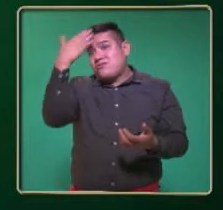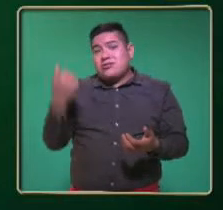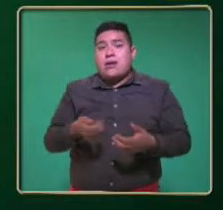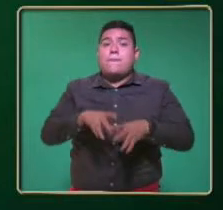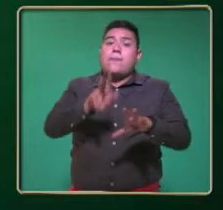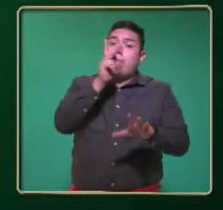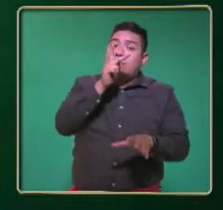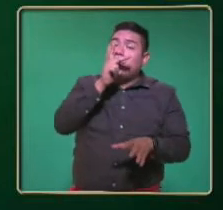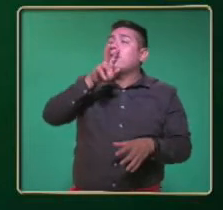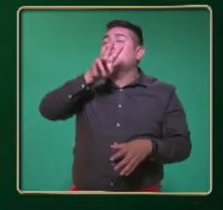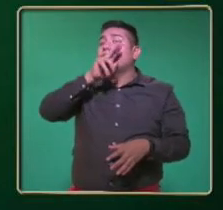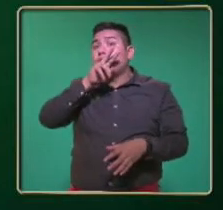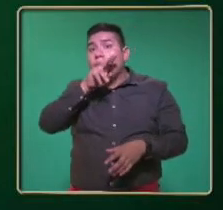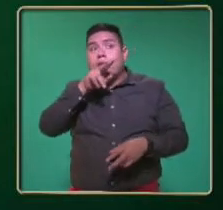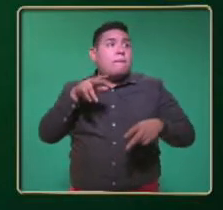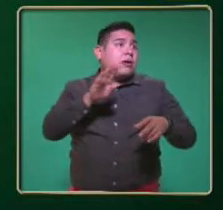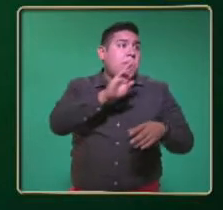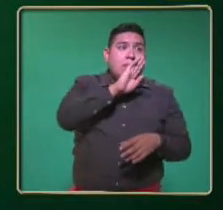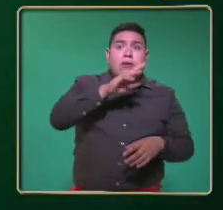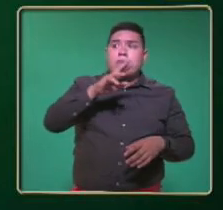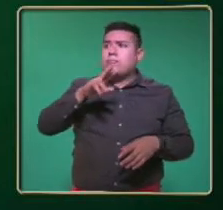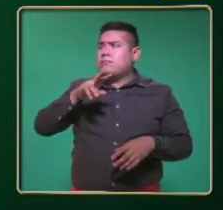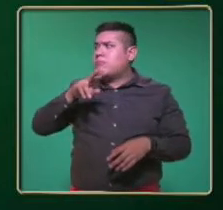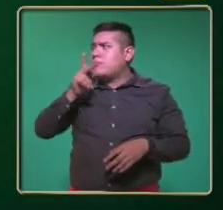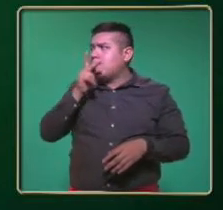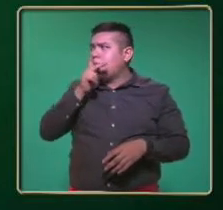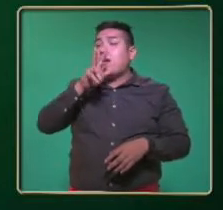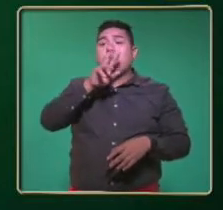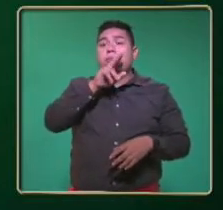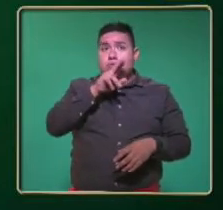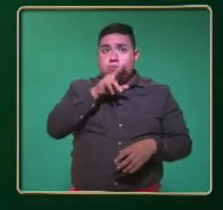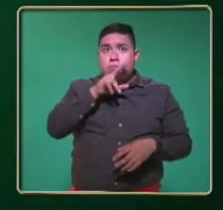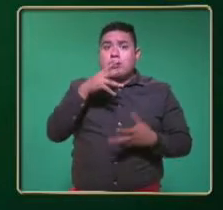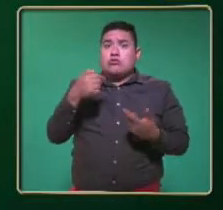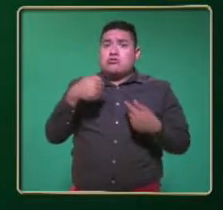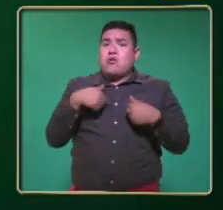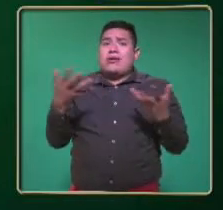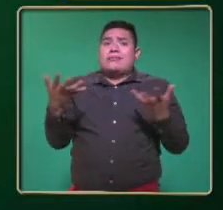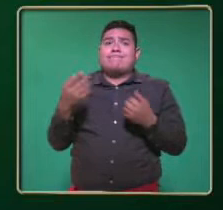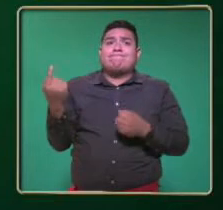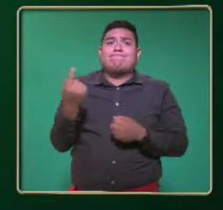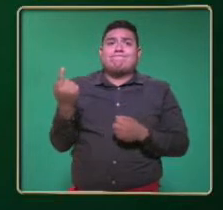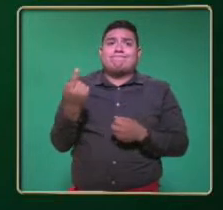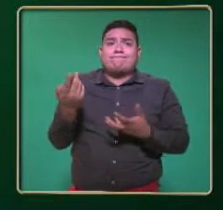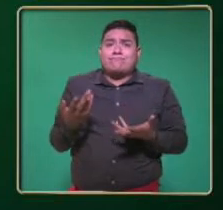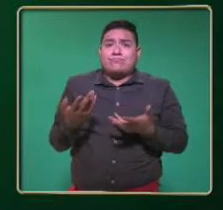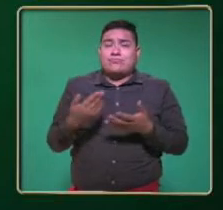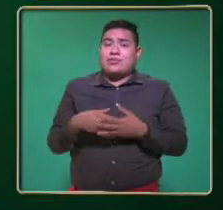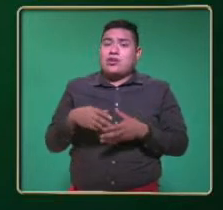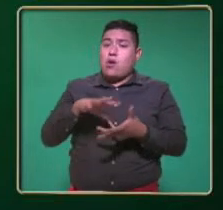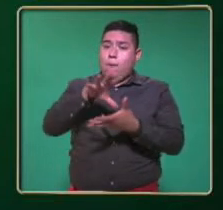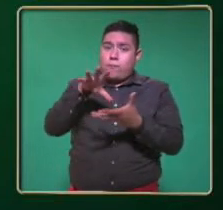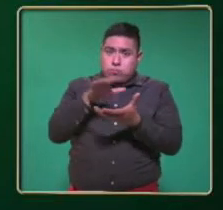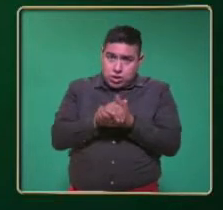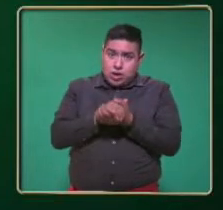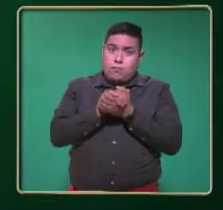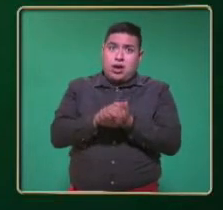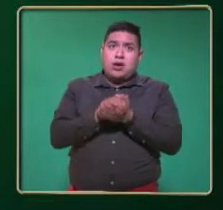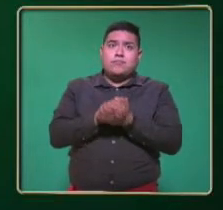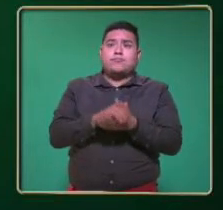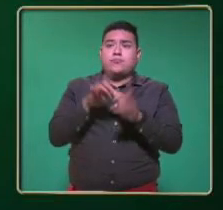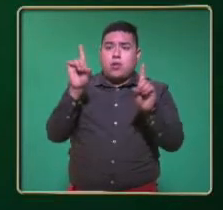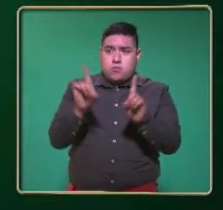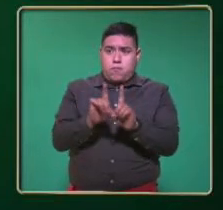pues preocupados, porque ¿qué me toca hacer a mí como papá? ¿Verdad? Y ya como matrimonio o como